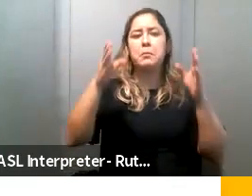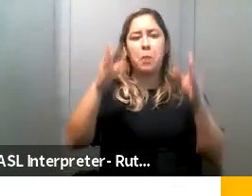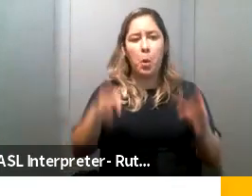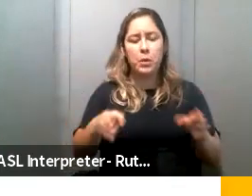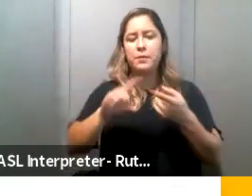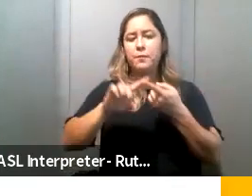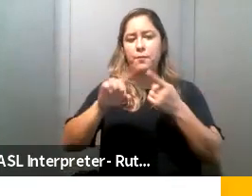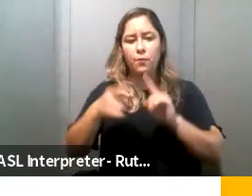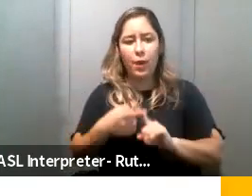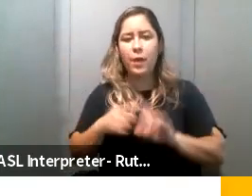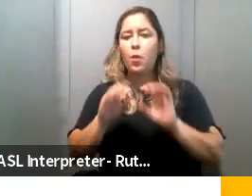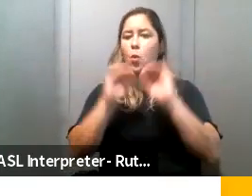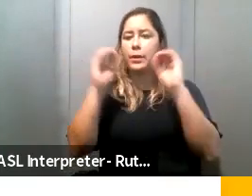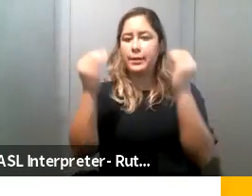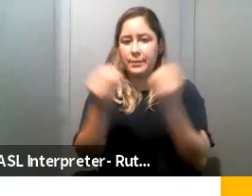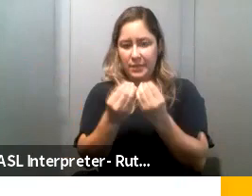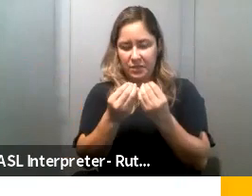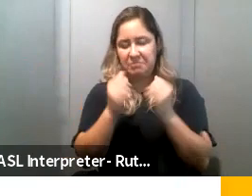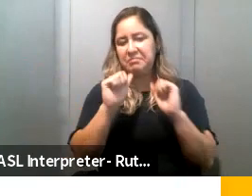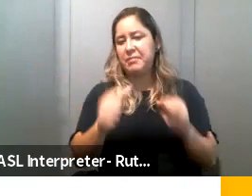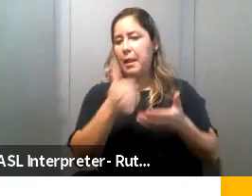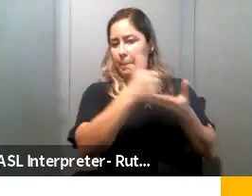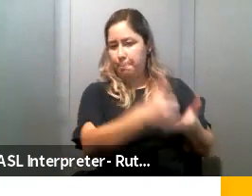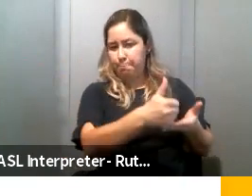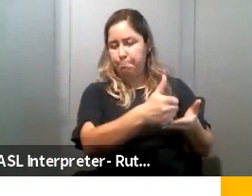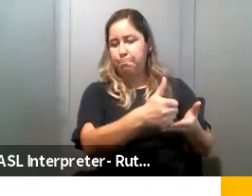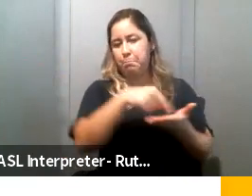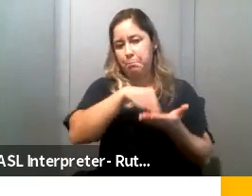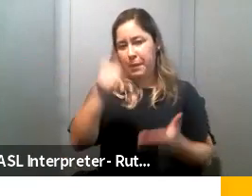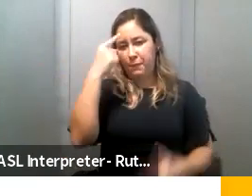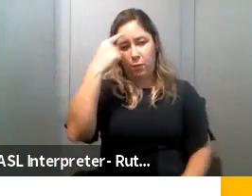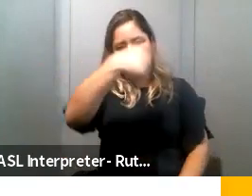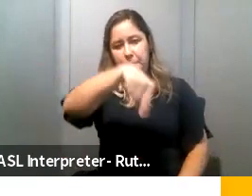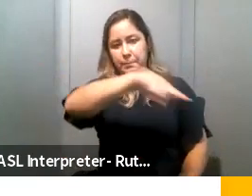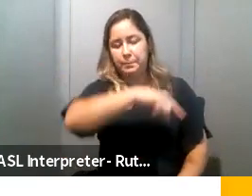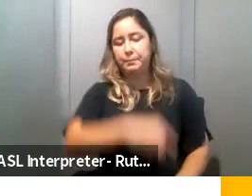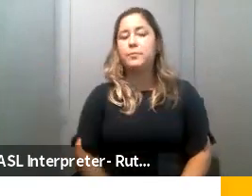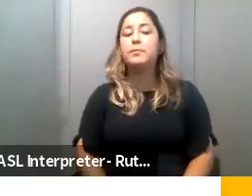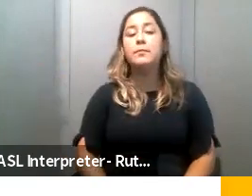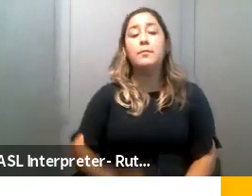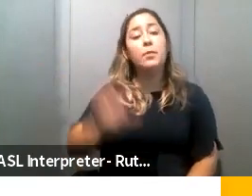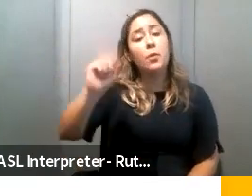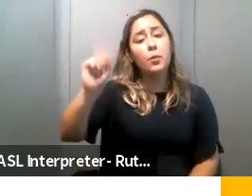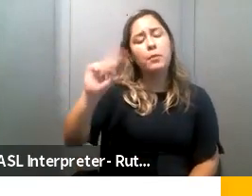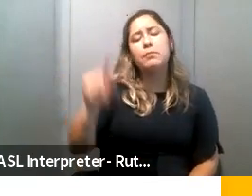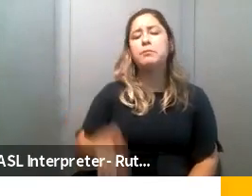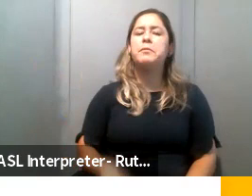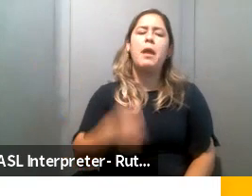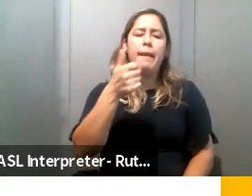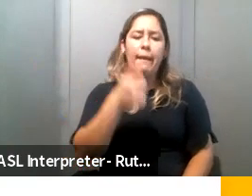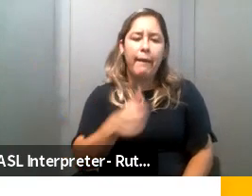mucha gente, nomás que tengan estatus legal. Y la fianza se puede pagar en cualquier oficina de inmigración en los Estados Unidos.